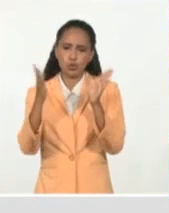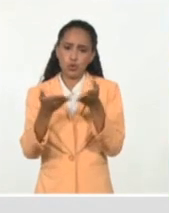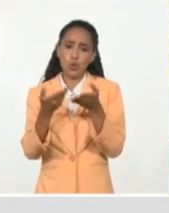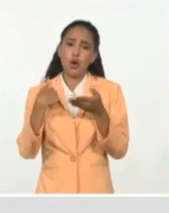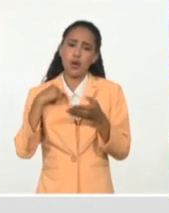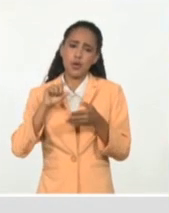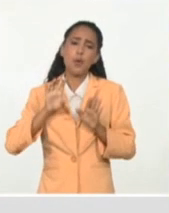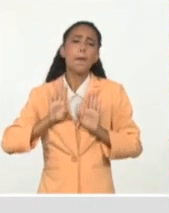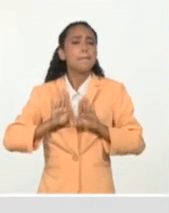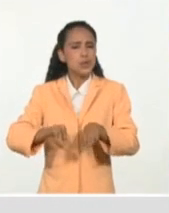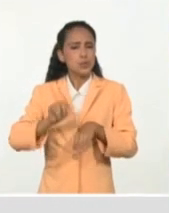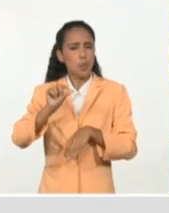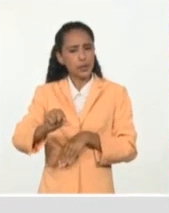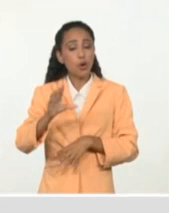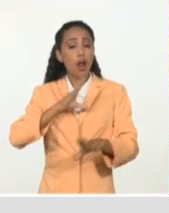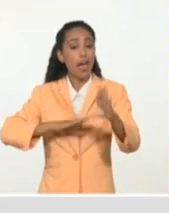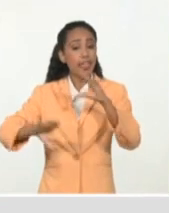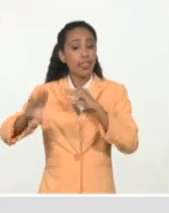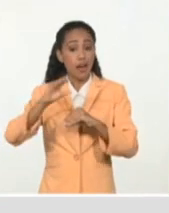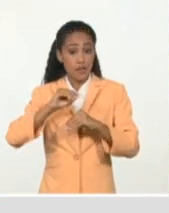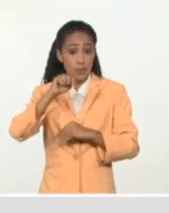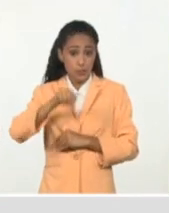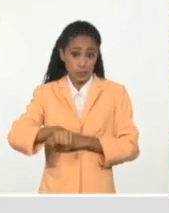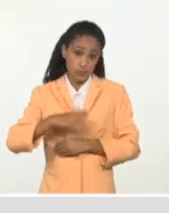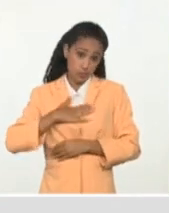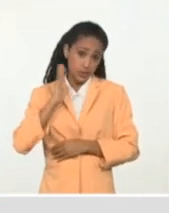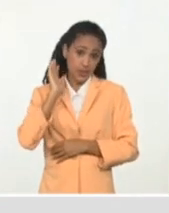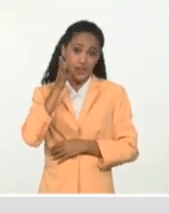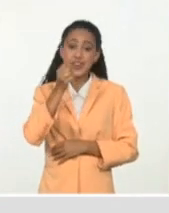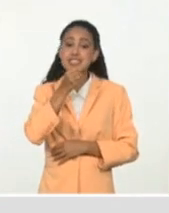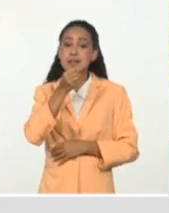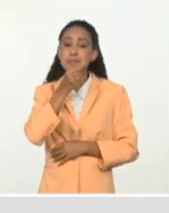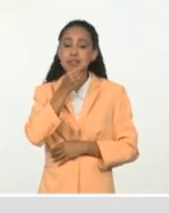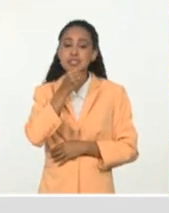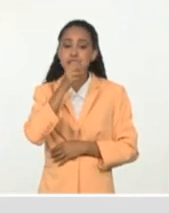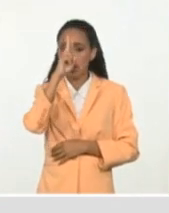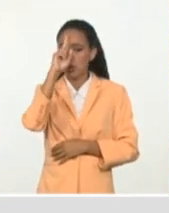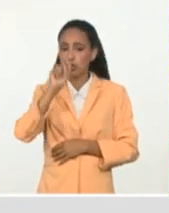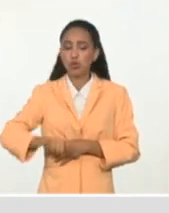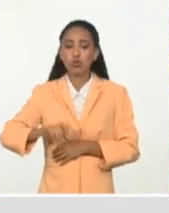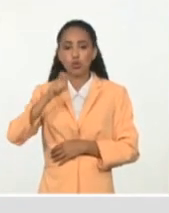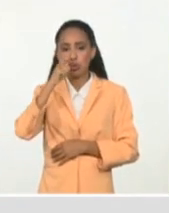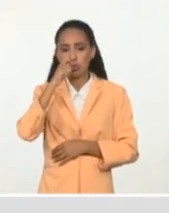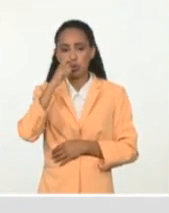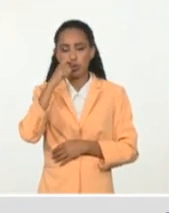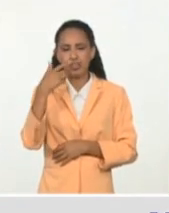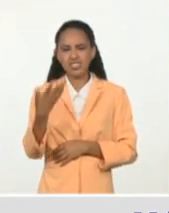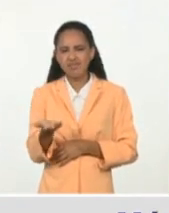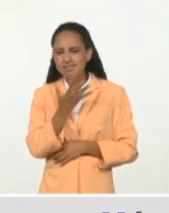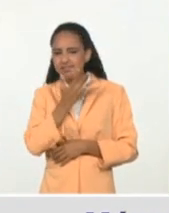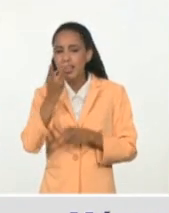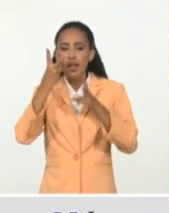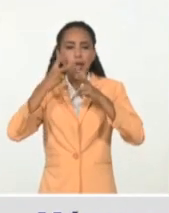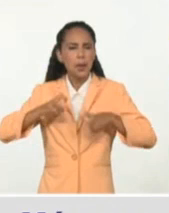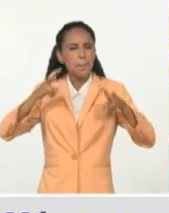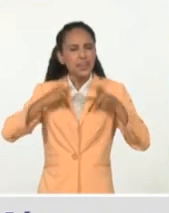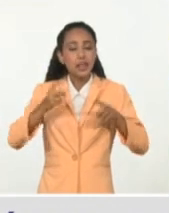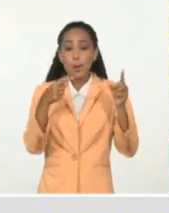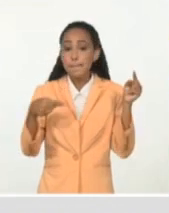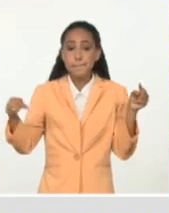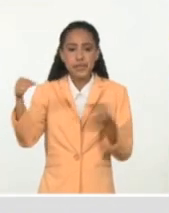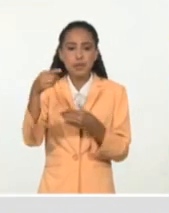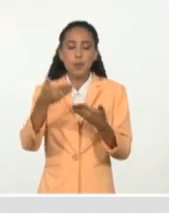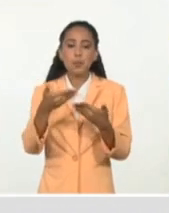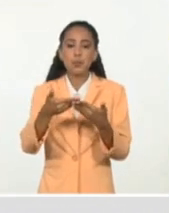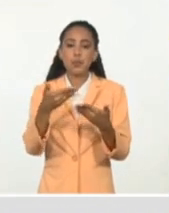Conversamos hoy en nuestra conferencia de prensa con el doctor Arturo Chan Monteagudo, investigador principal de los ensayos clínicos de Soberana